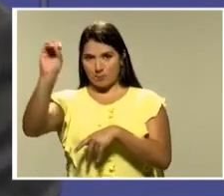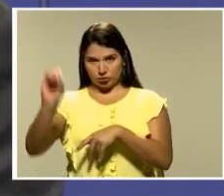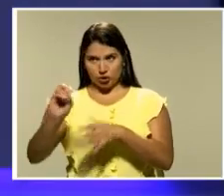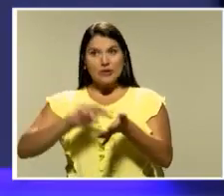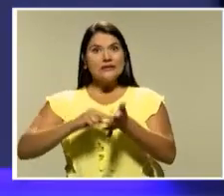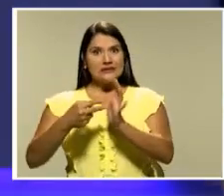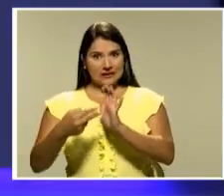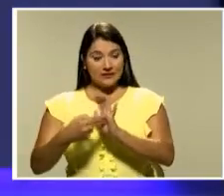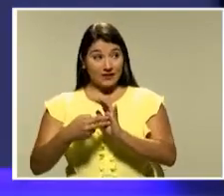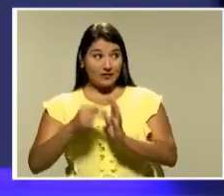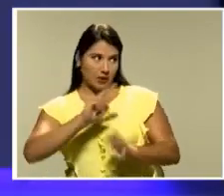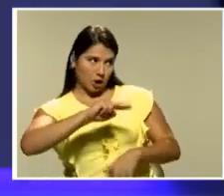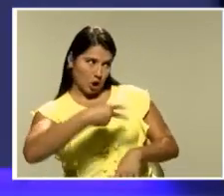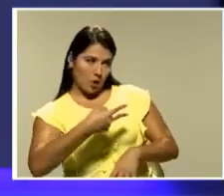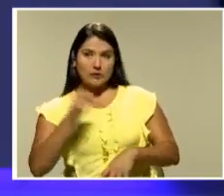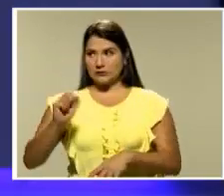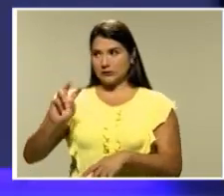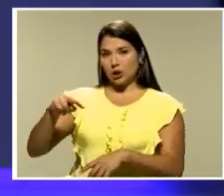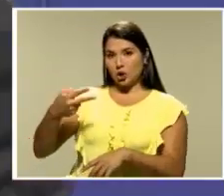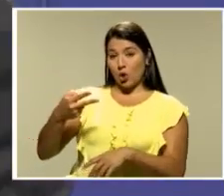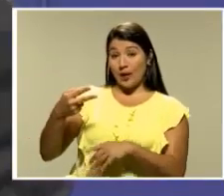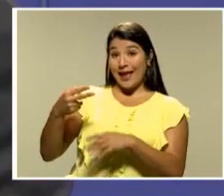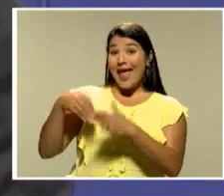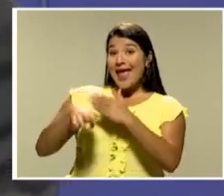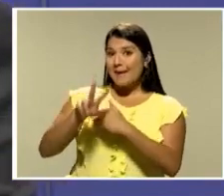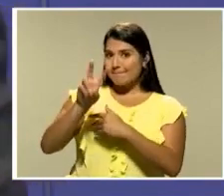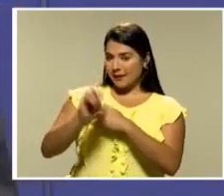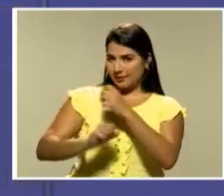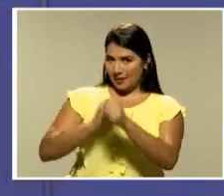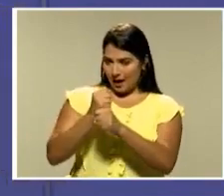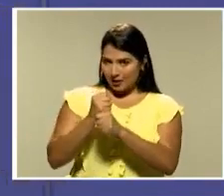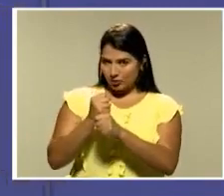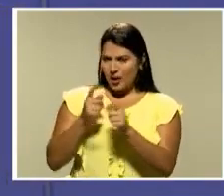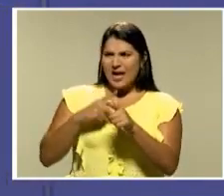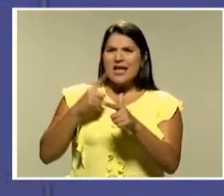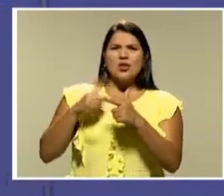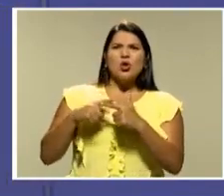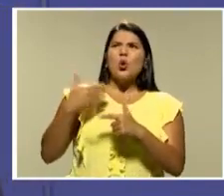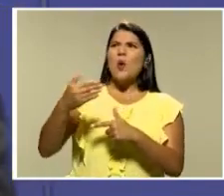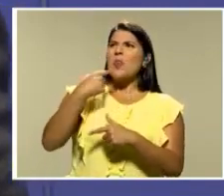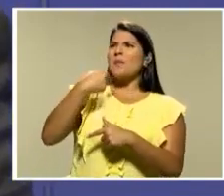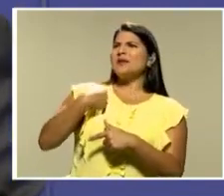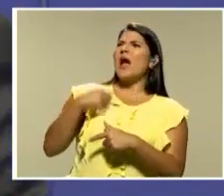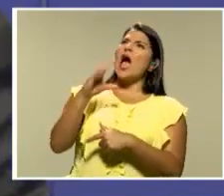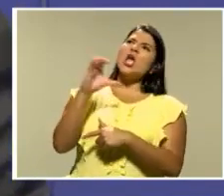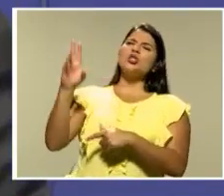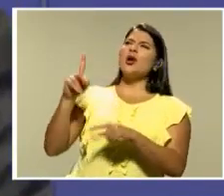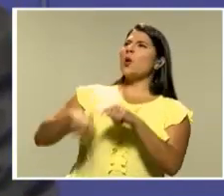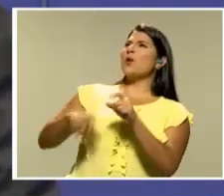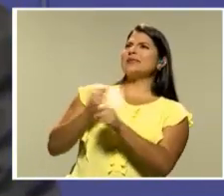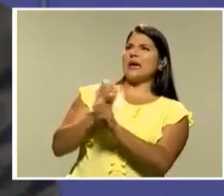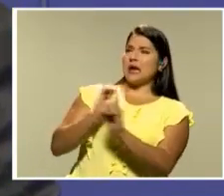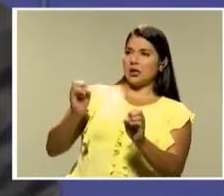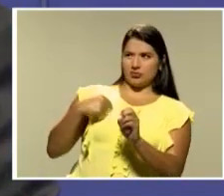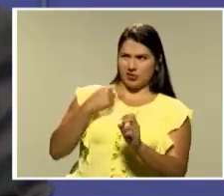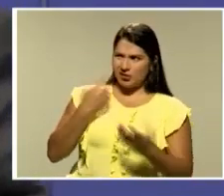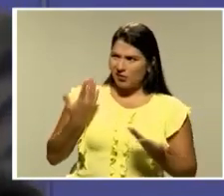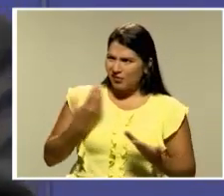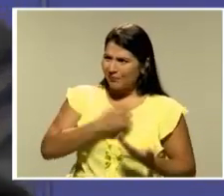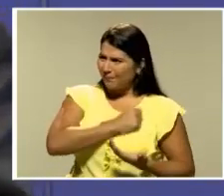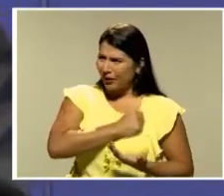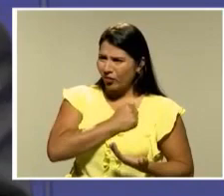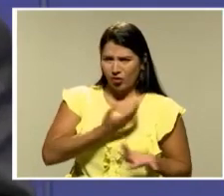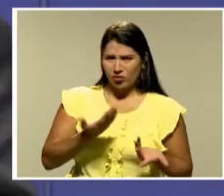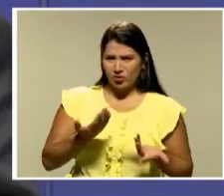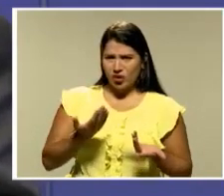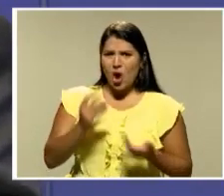14,91%, es decir, se duplicó en 20 años. Entonces cuando a mí me dicen que en Costa Rica no se puede hacer nada, yo, perdón, en Costa Rica